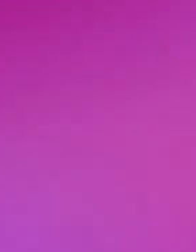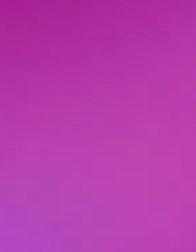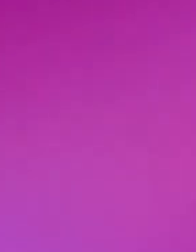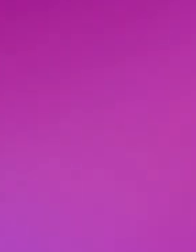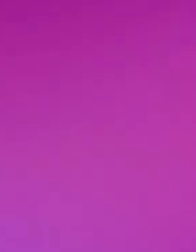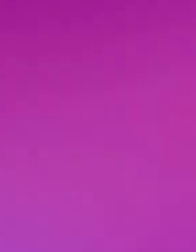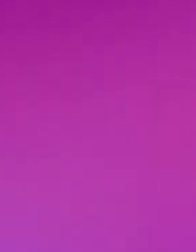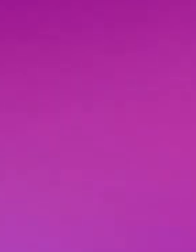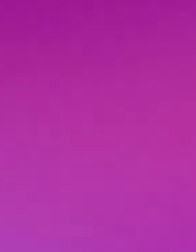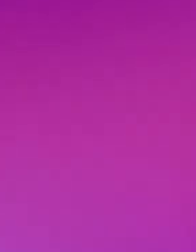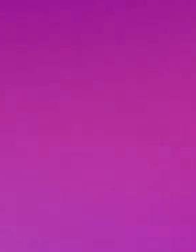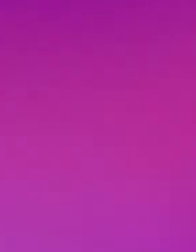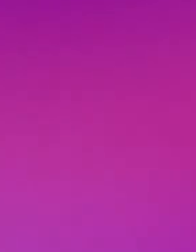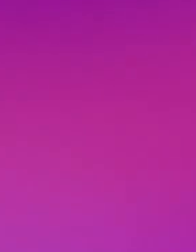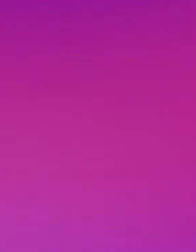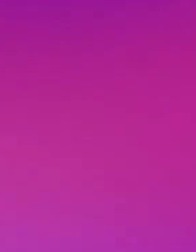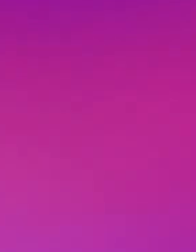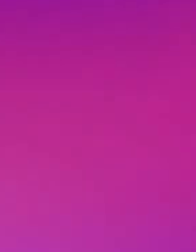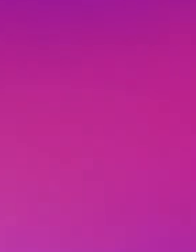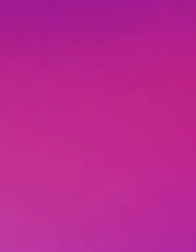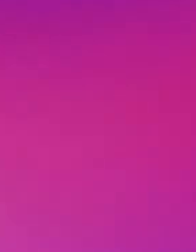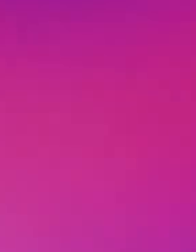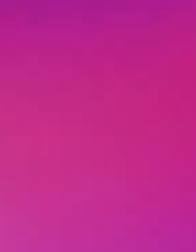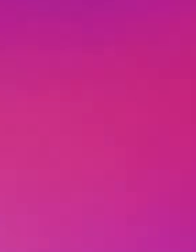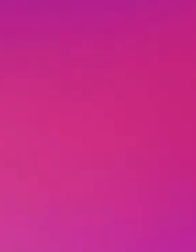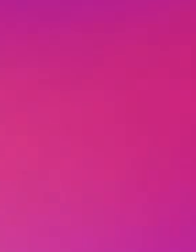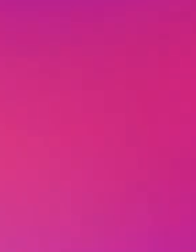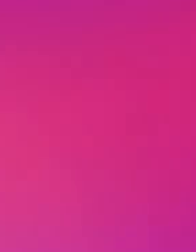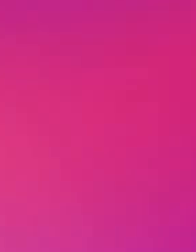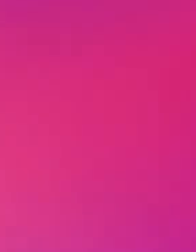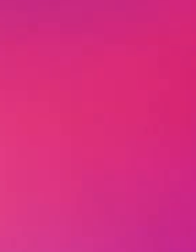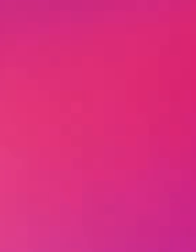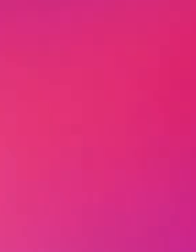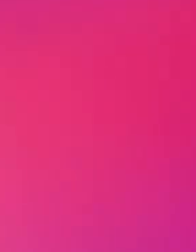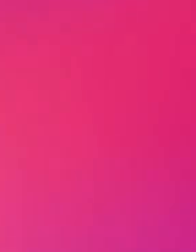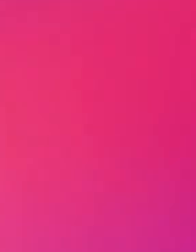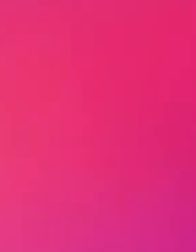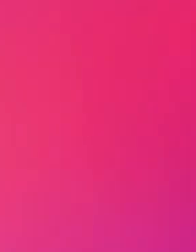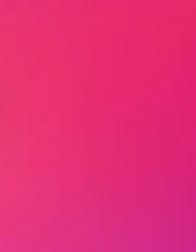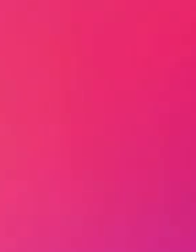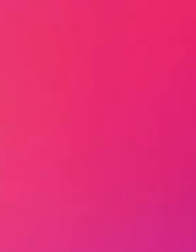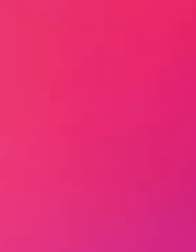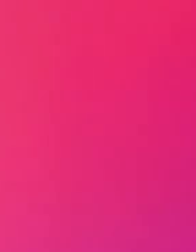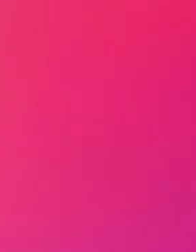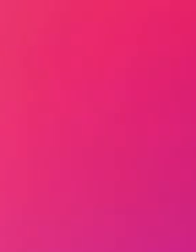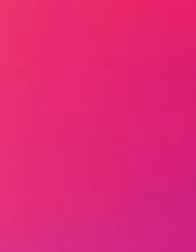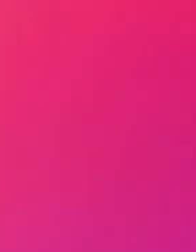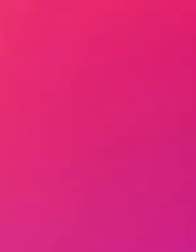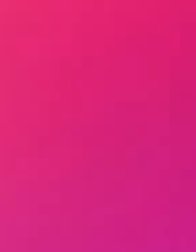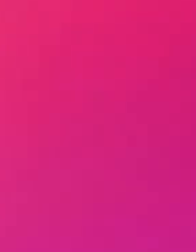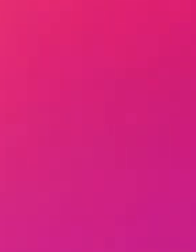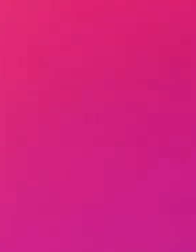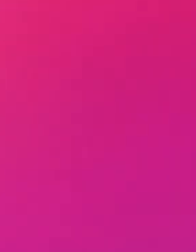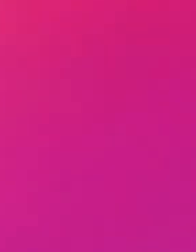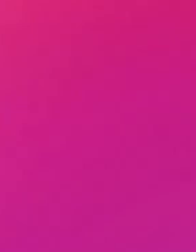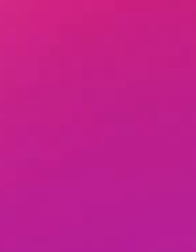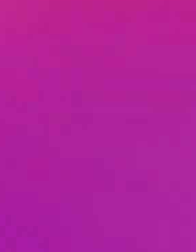de teléfono para secundaria es el 55 36 01 71 23.